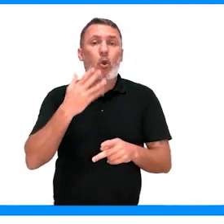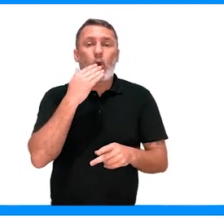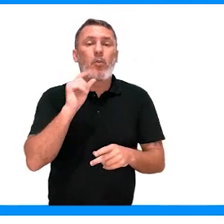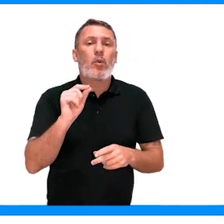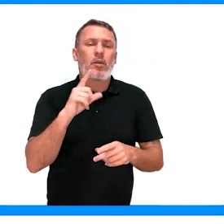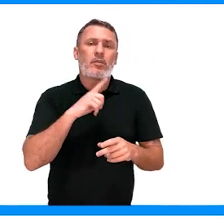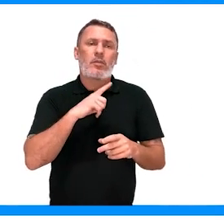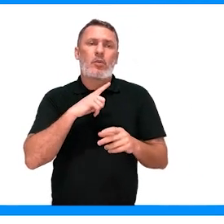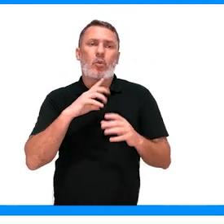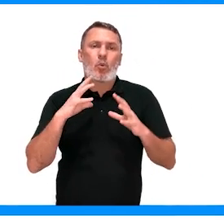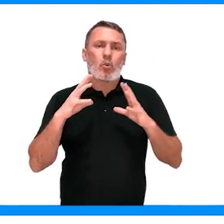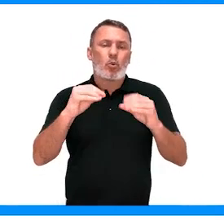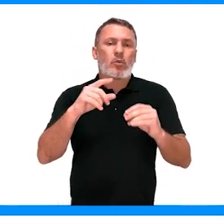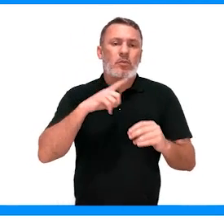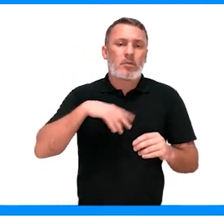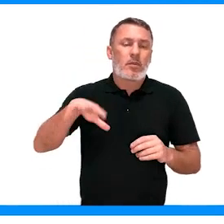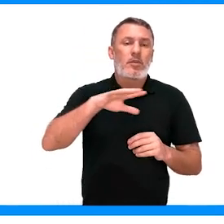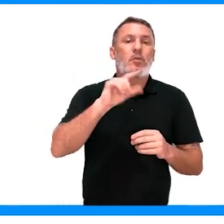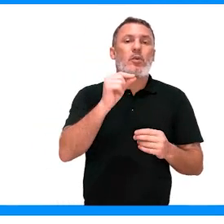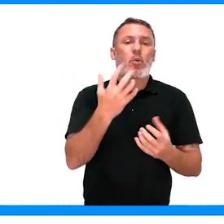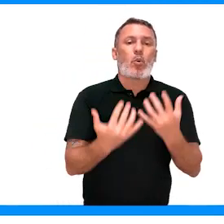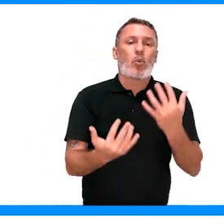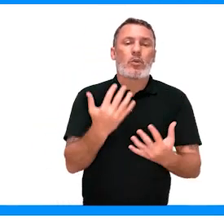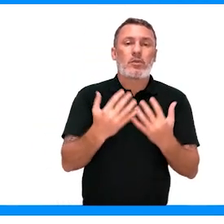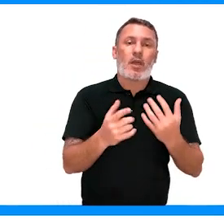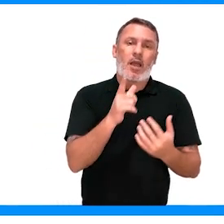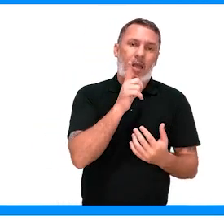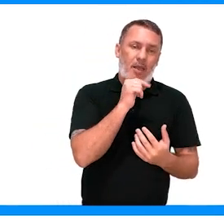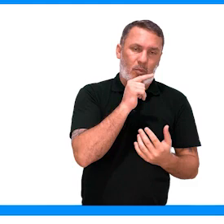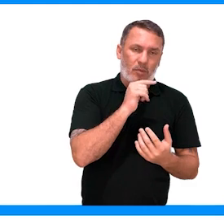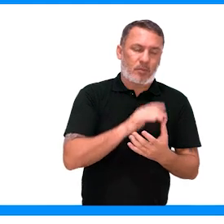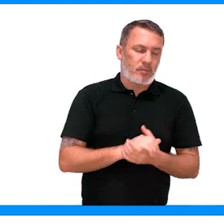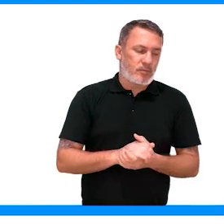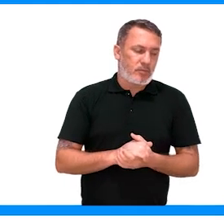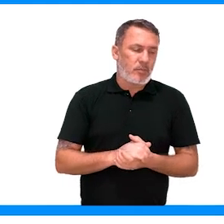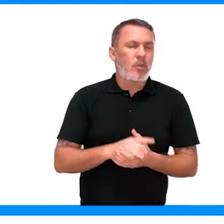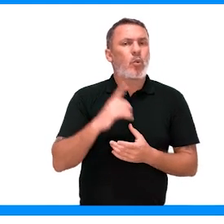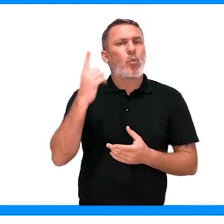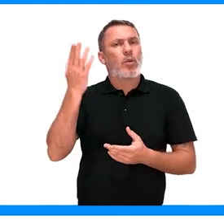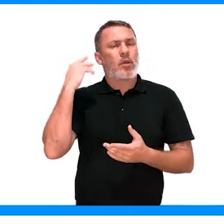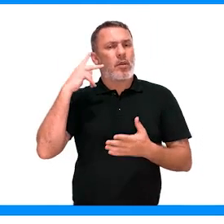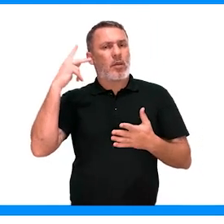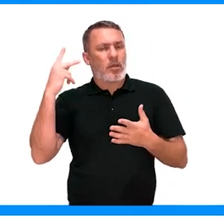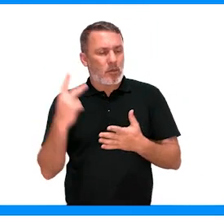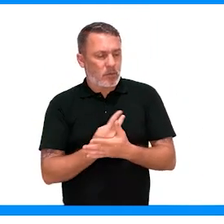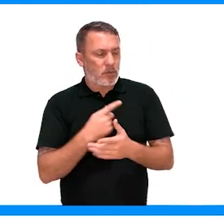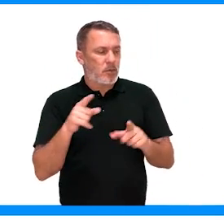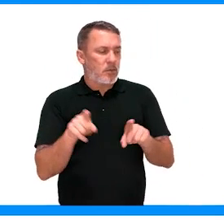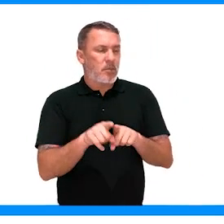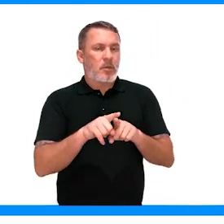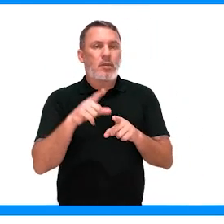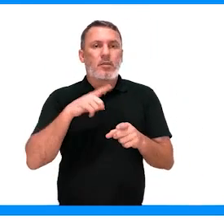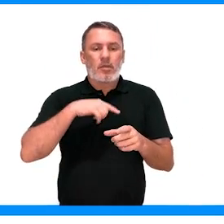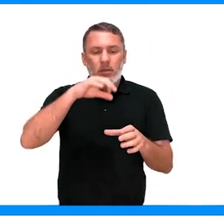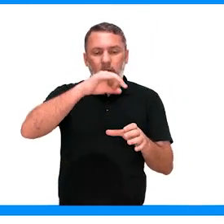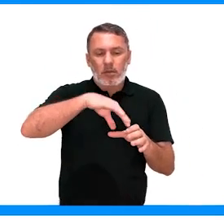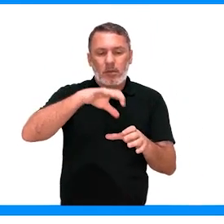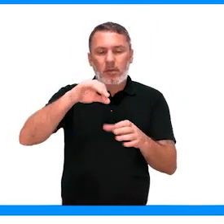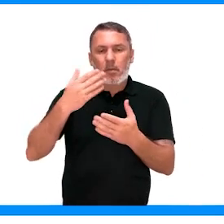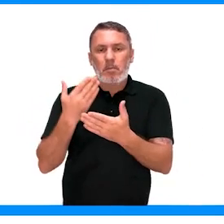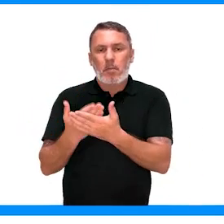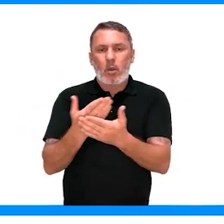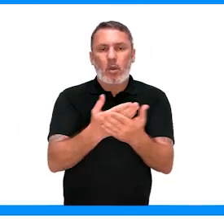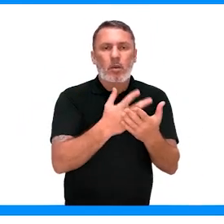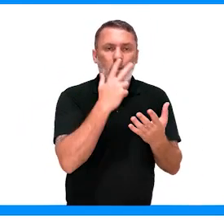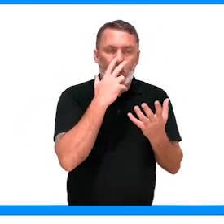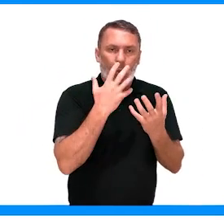y que lo comían tostado o cocinado en agua. En ocasiones solemnes, molían los granos para hacer